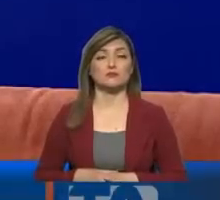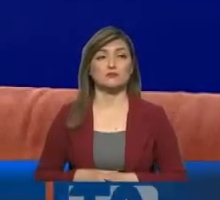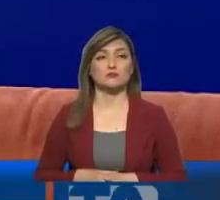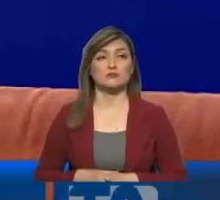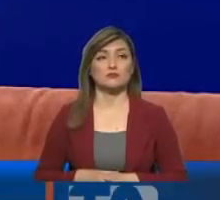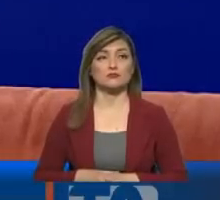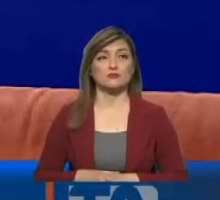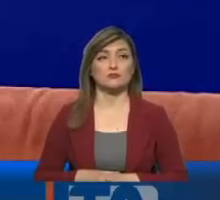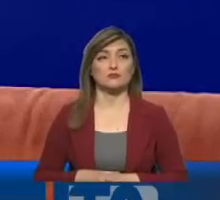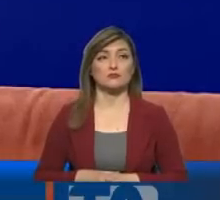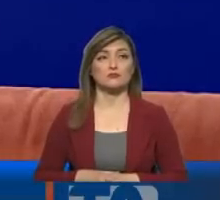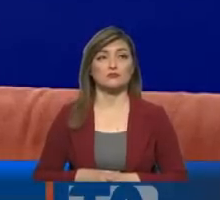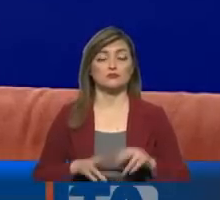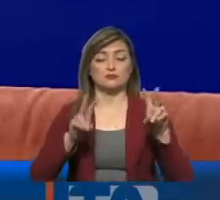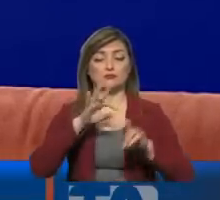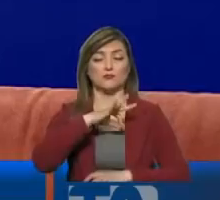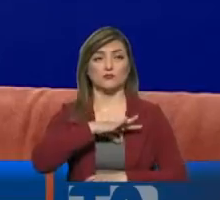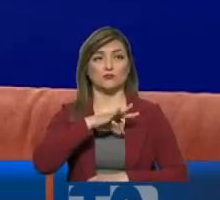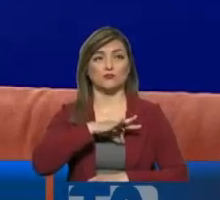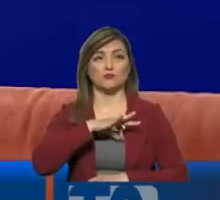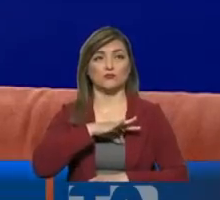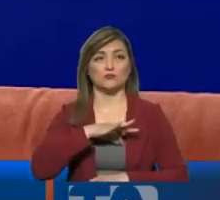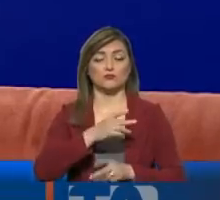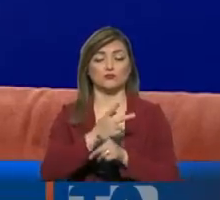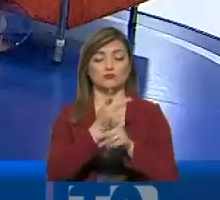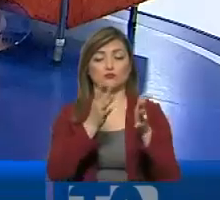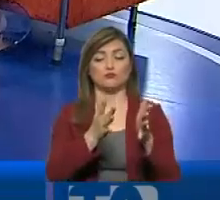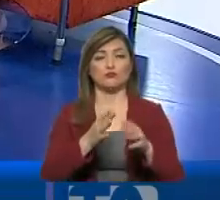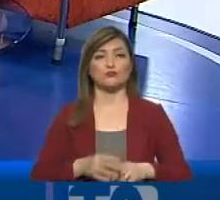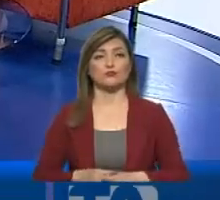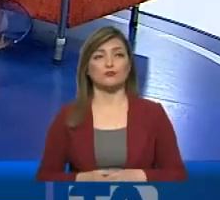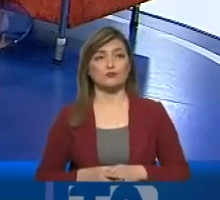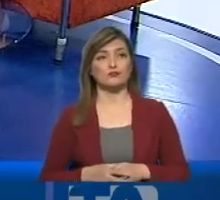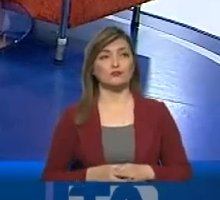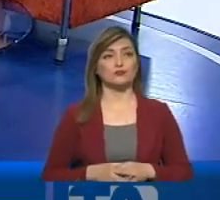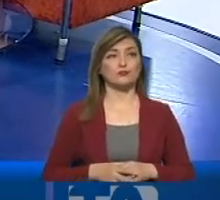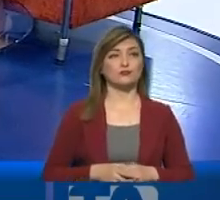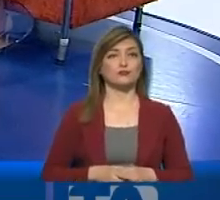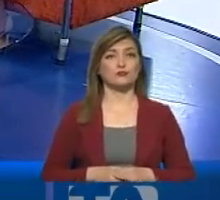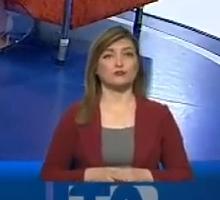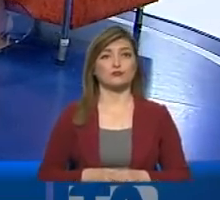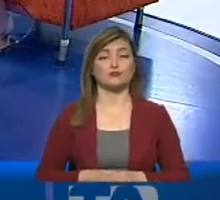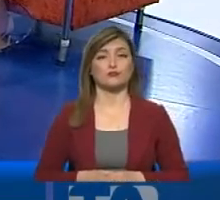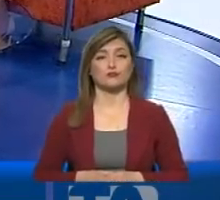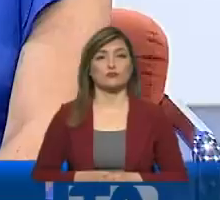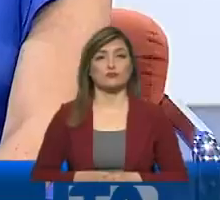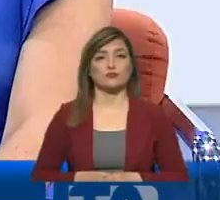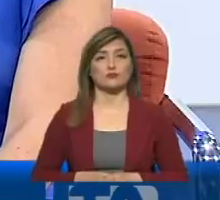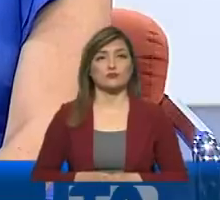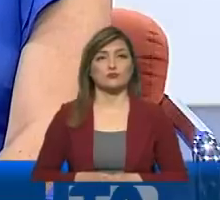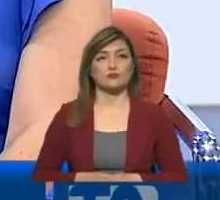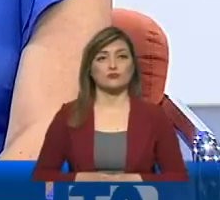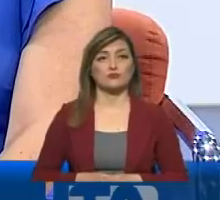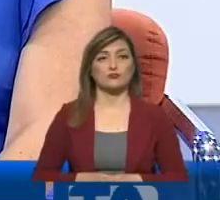de conciencia y de reflexión de los concejales. Ahora, precisemos por estas causales que